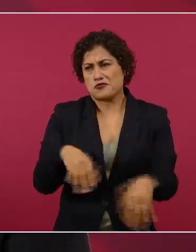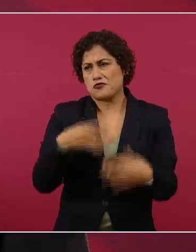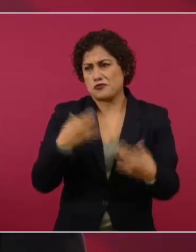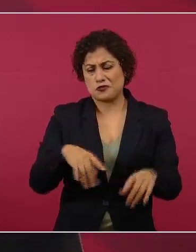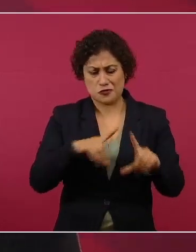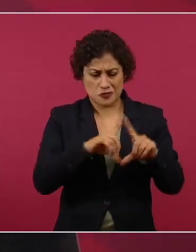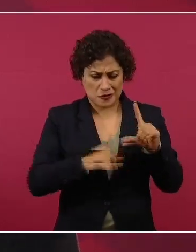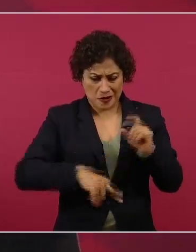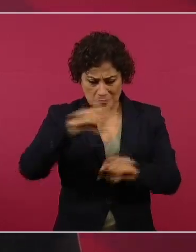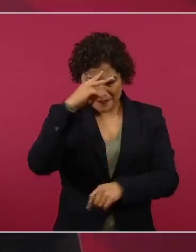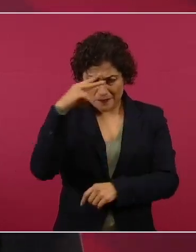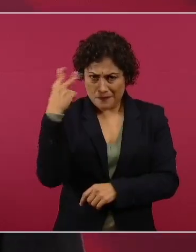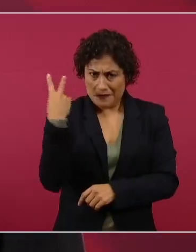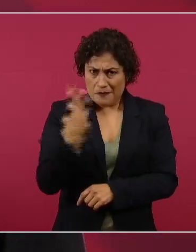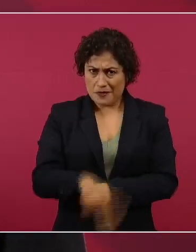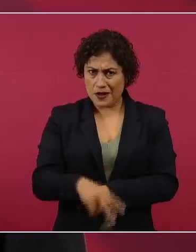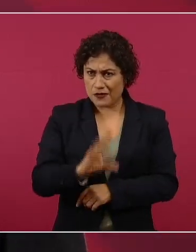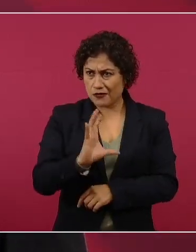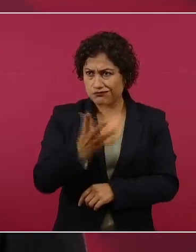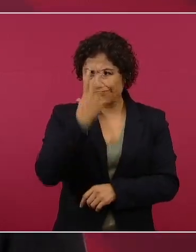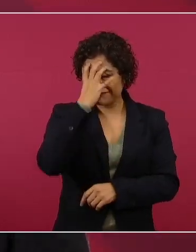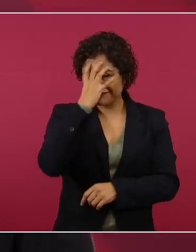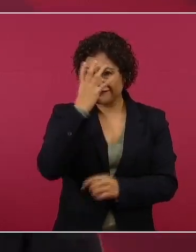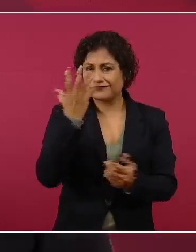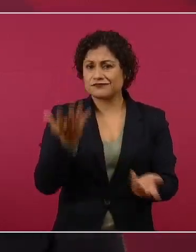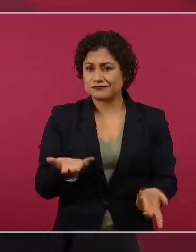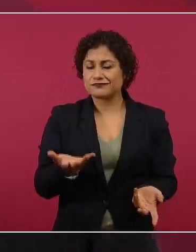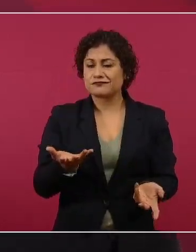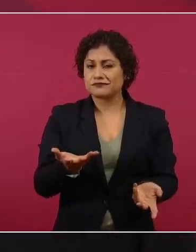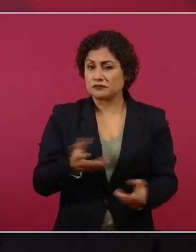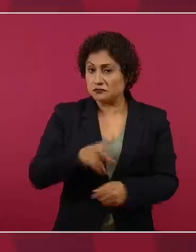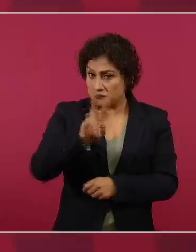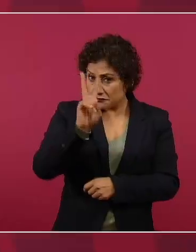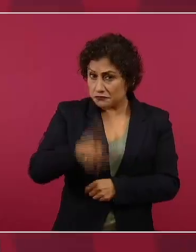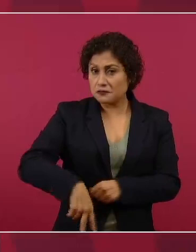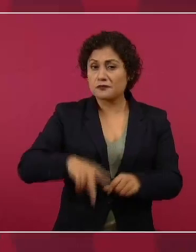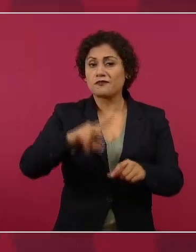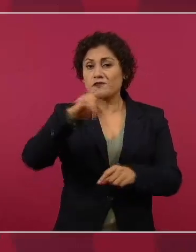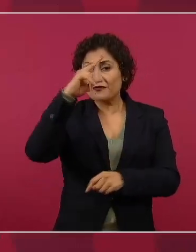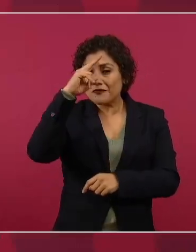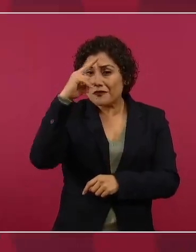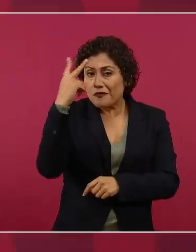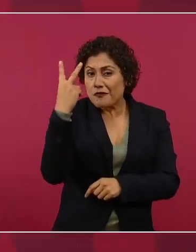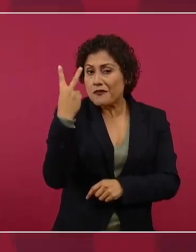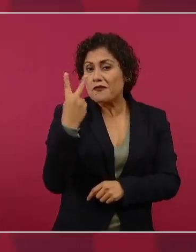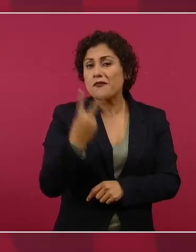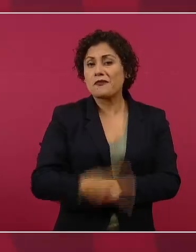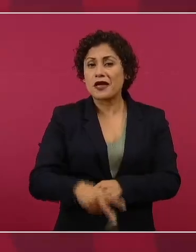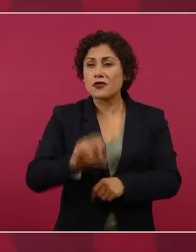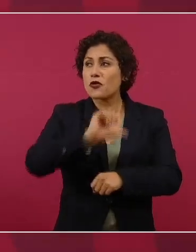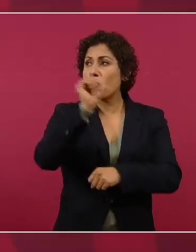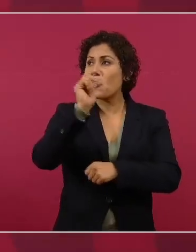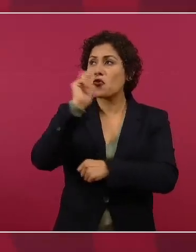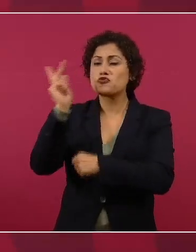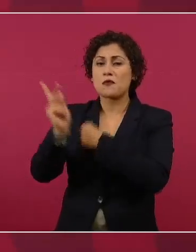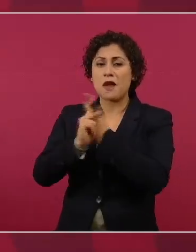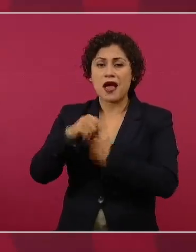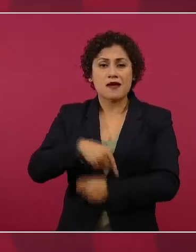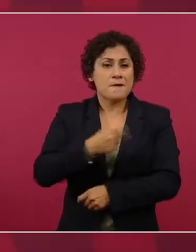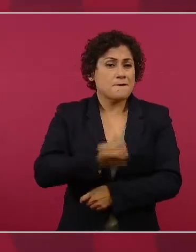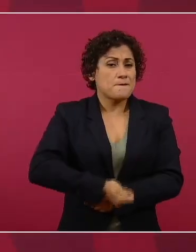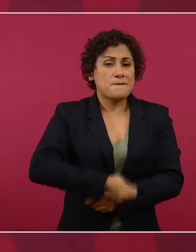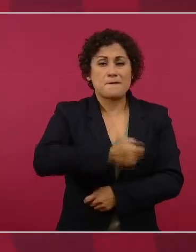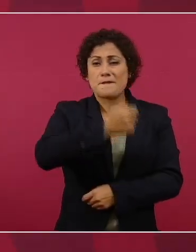Ha sido México uno de los países con más fraudes electorales en el mundo,